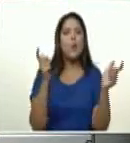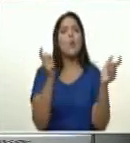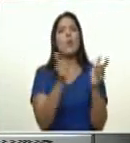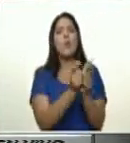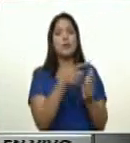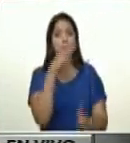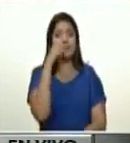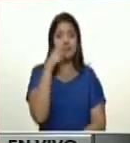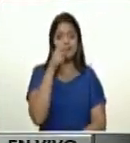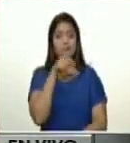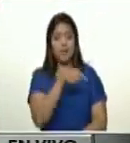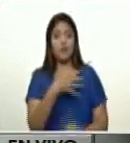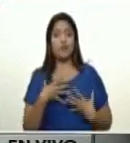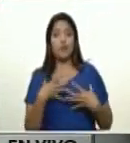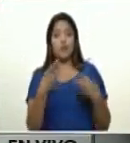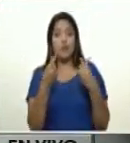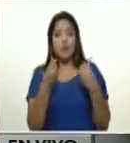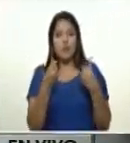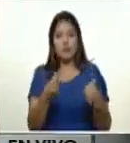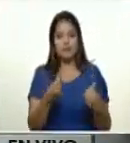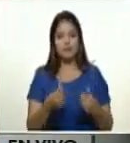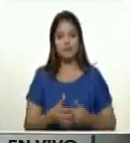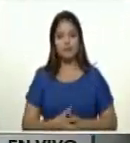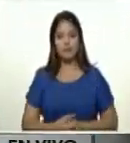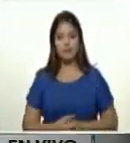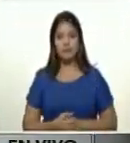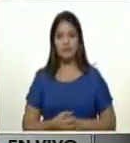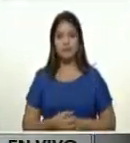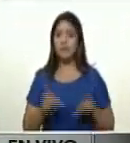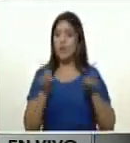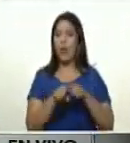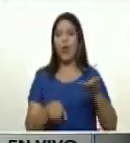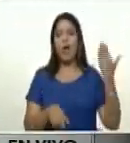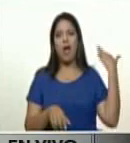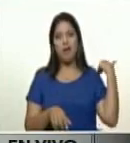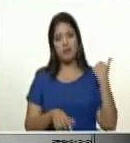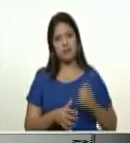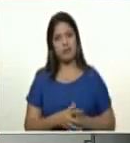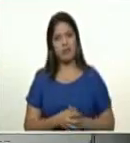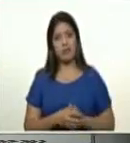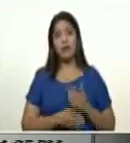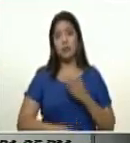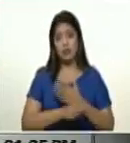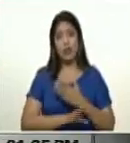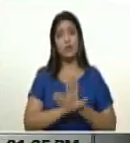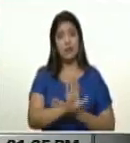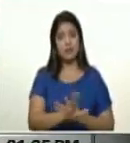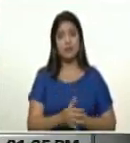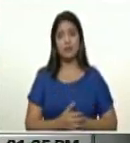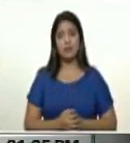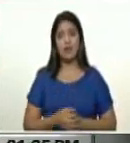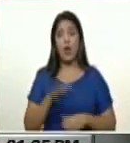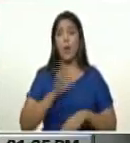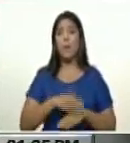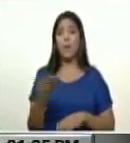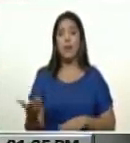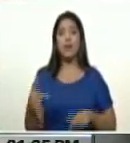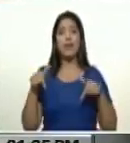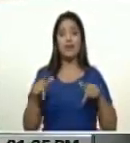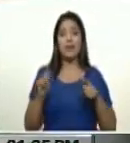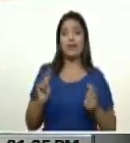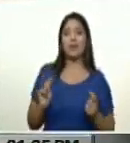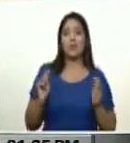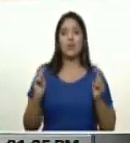pelucones sean ultramillonarios, como era antes. Y todavía lo es, porque estamos en la transición